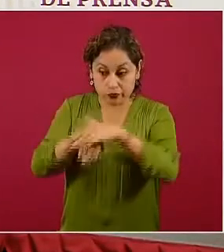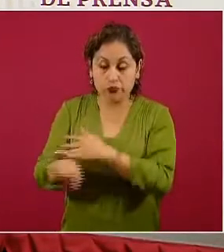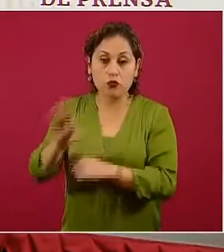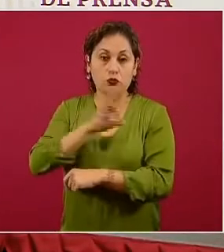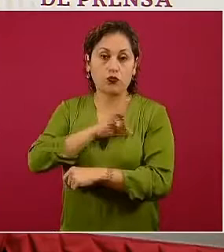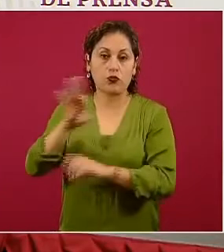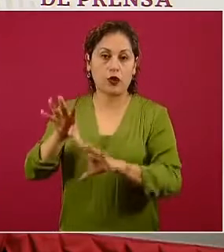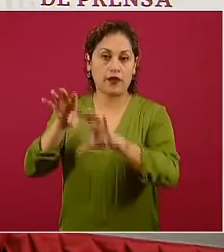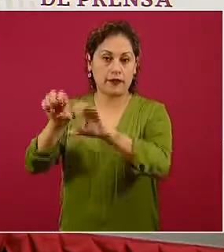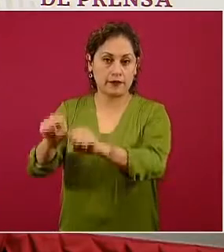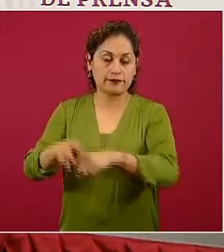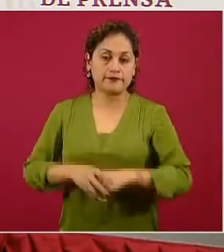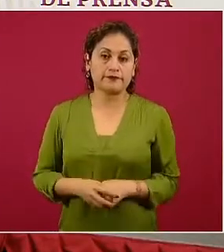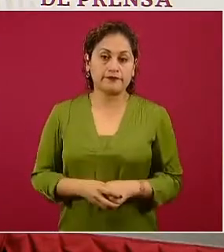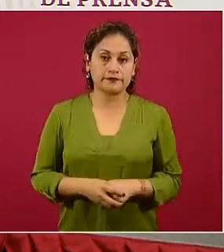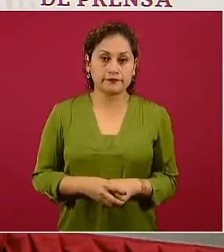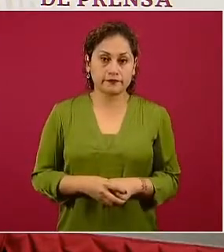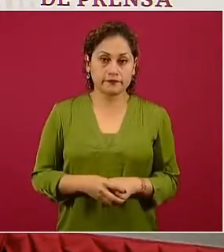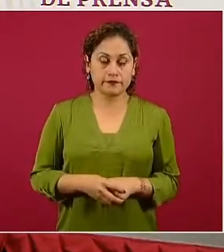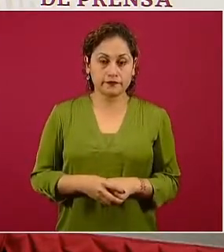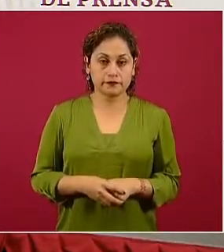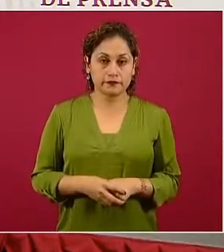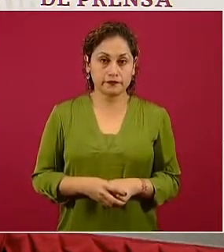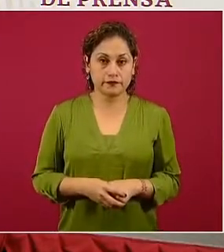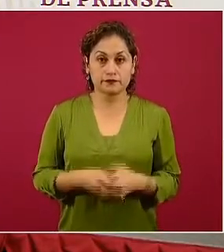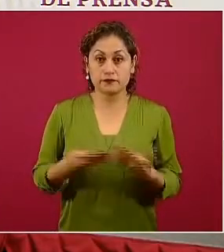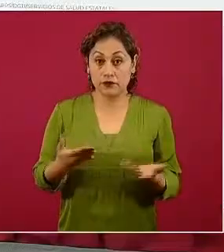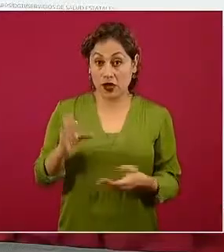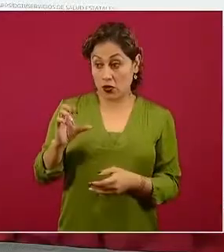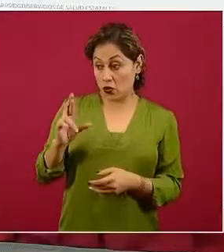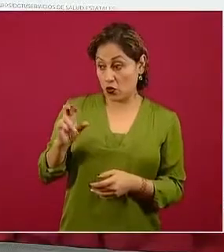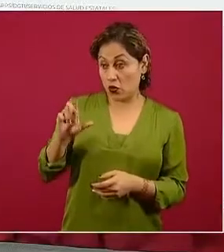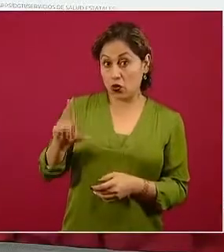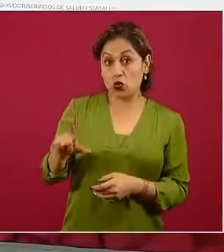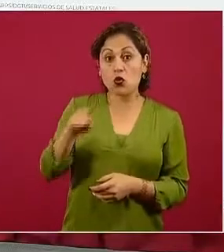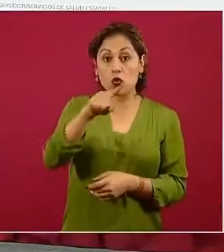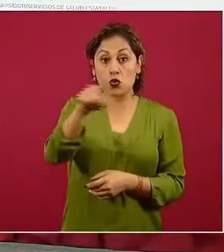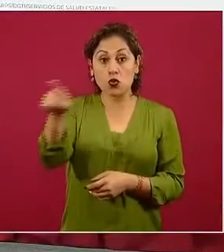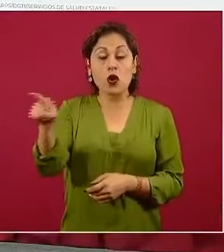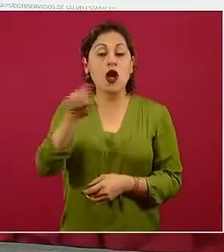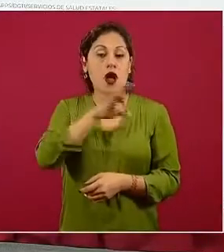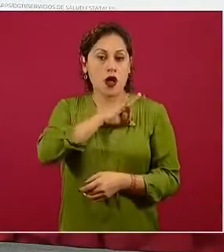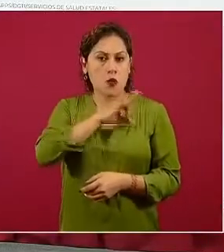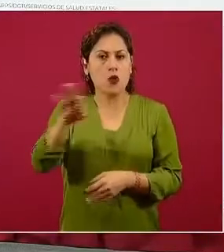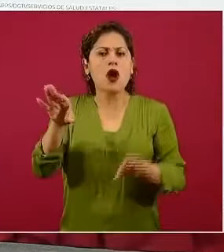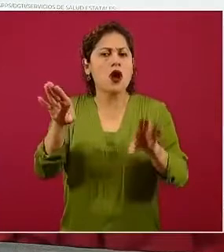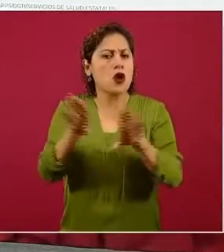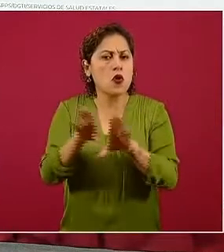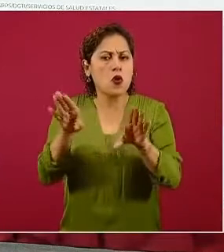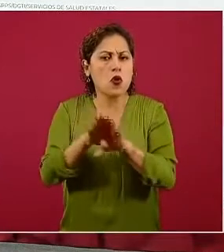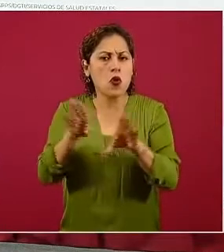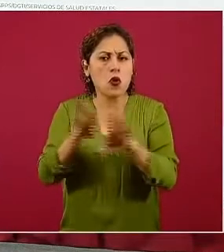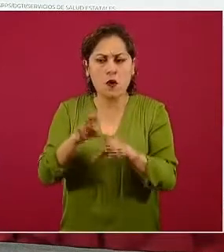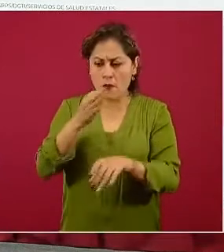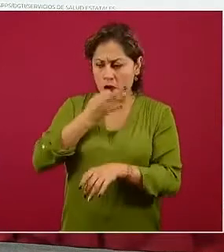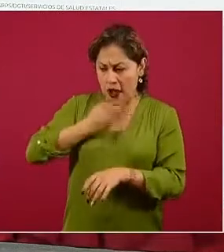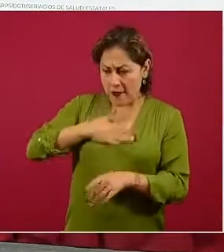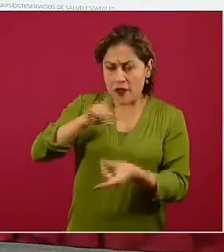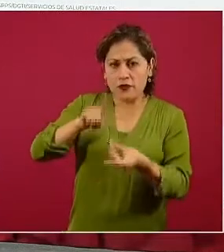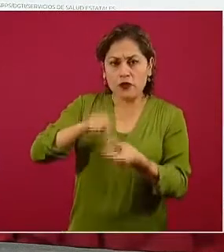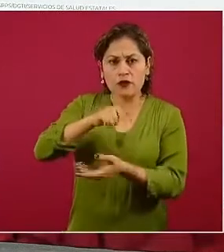encontrar una cama. ¿Cómo podemos acceder al CRUM desde los domicilios? Precisamente para poder llegar a una cama lo antes posible,